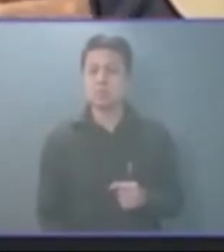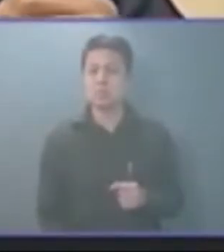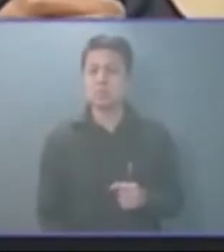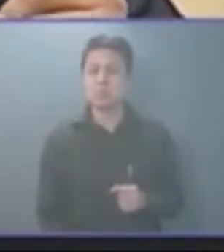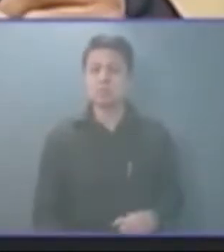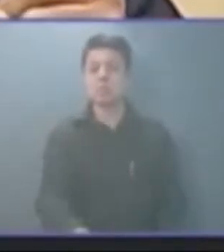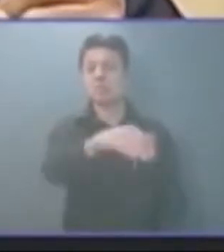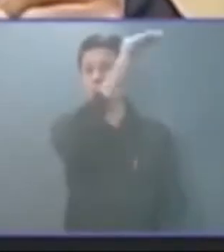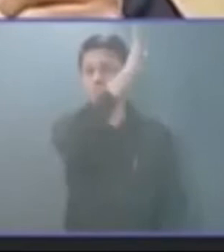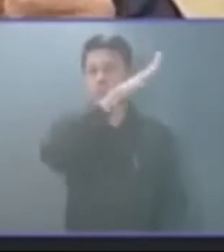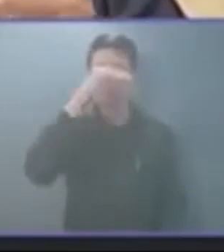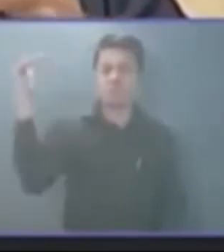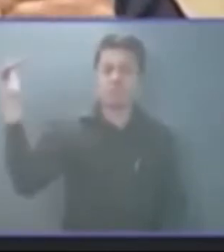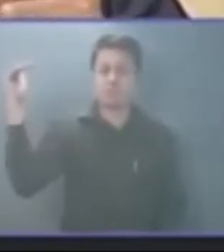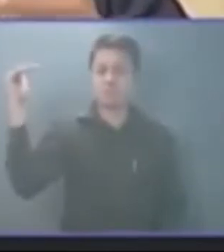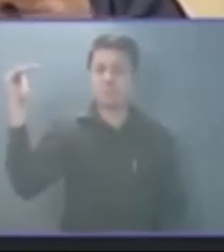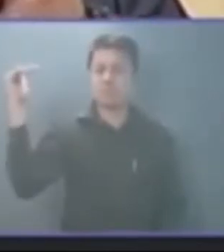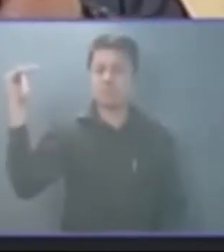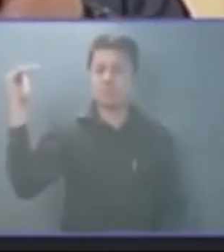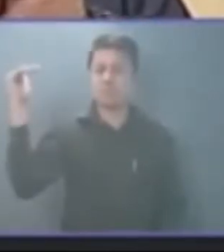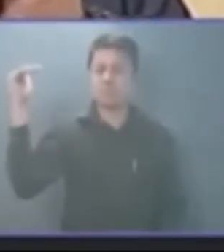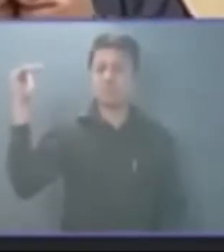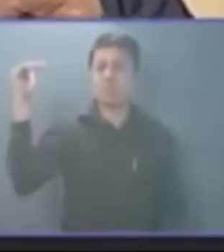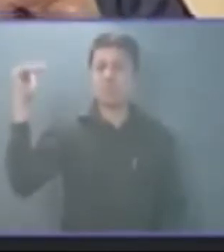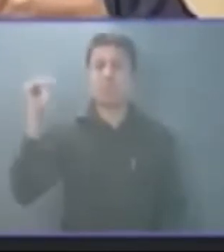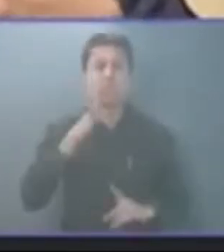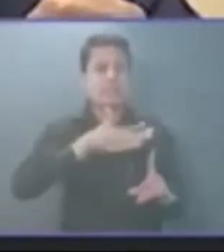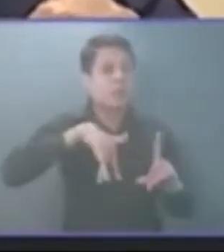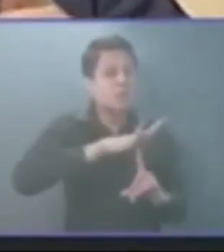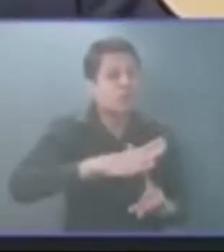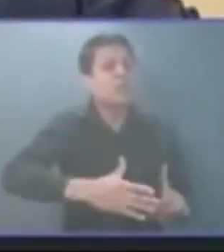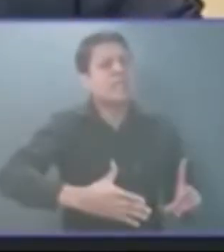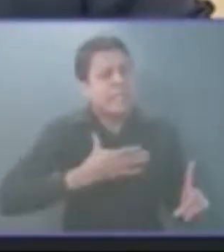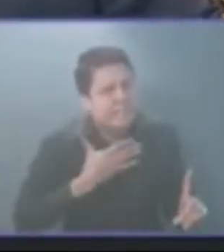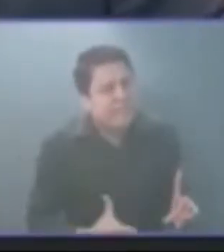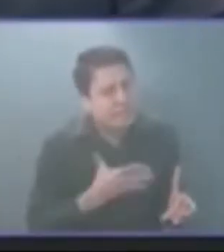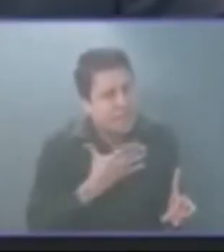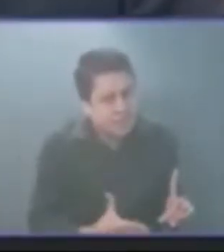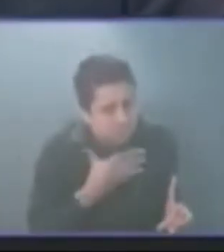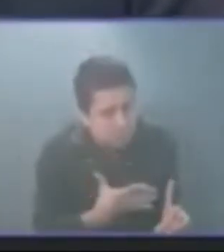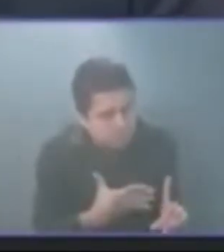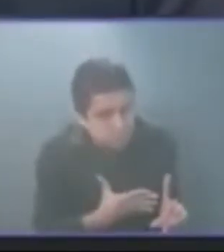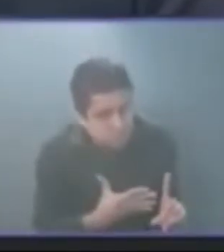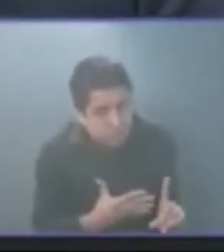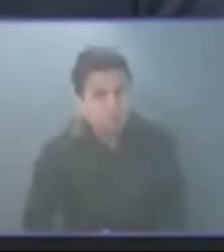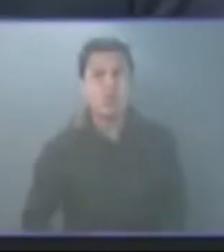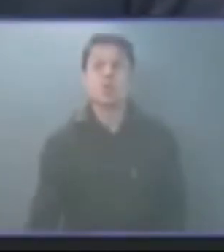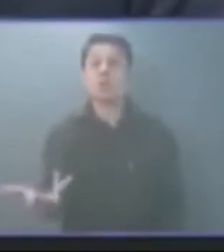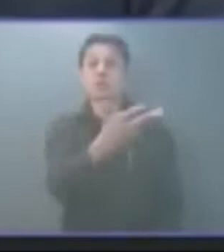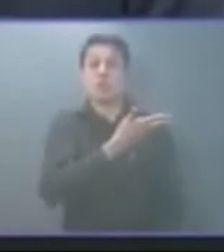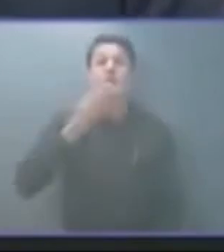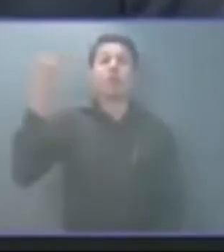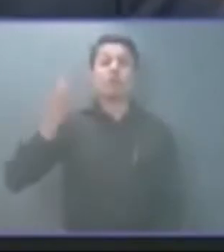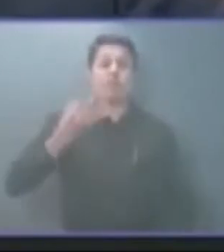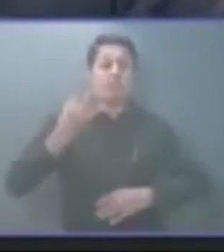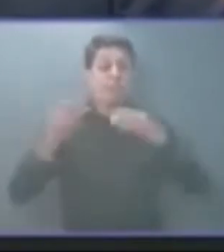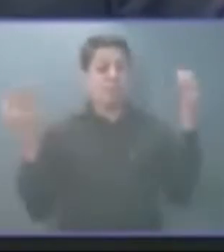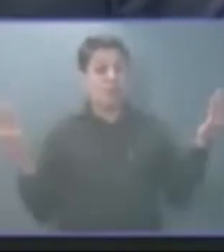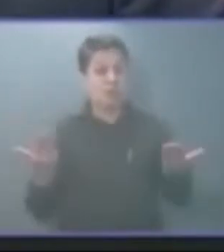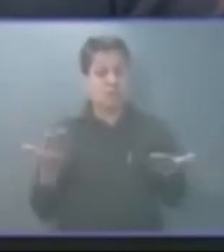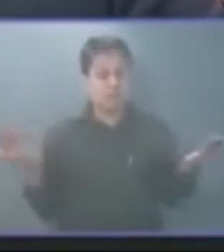El país está en una situación complicada y lo menos que podemos hacer,